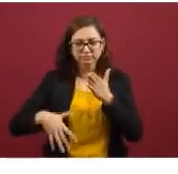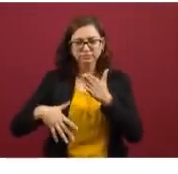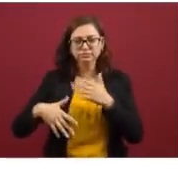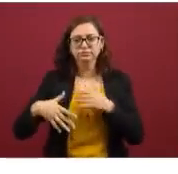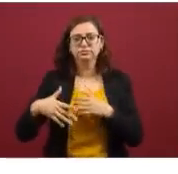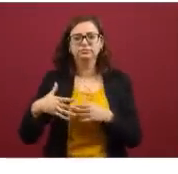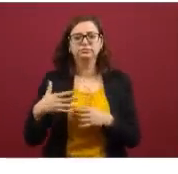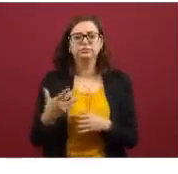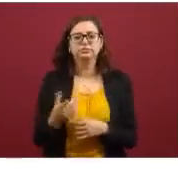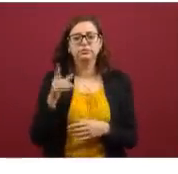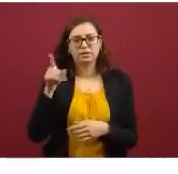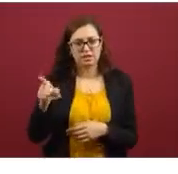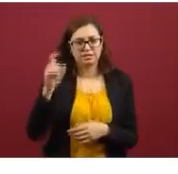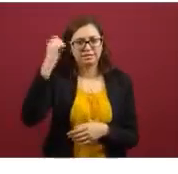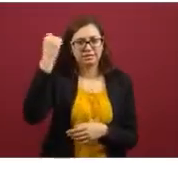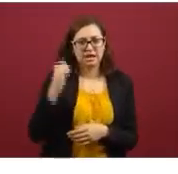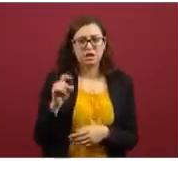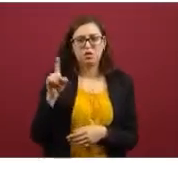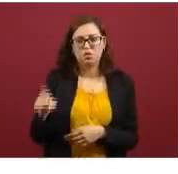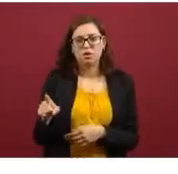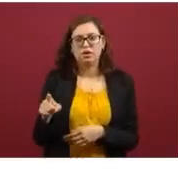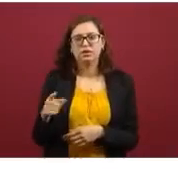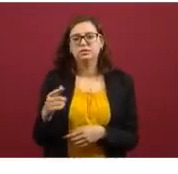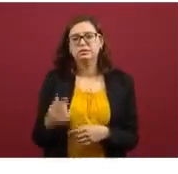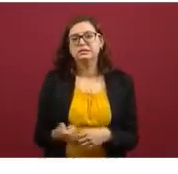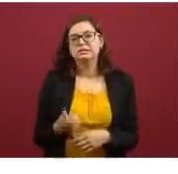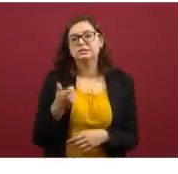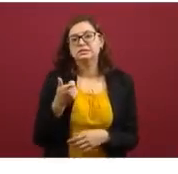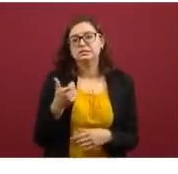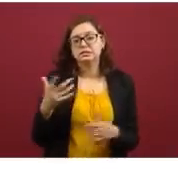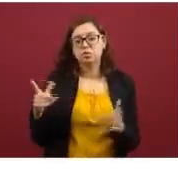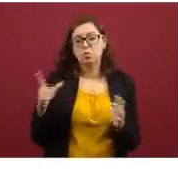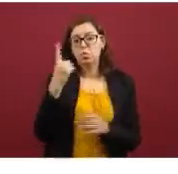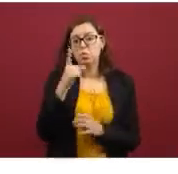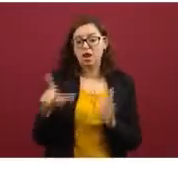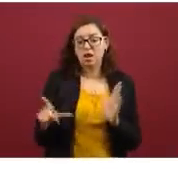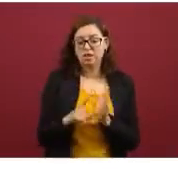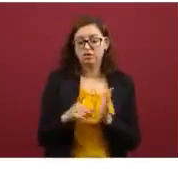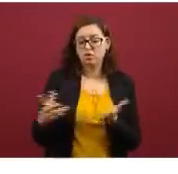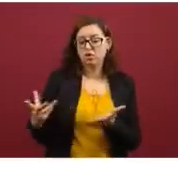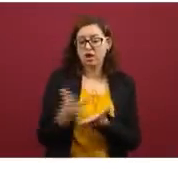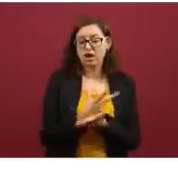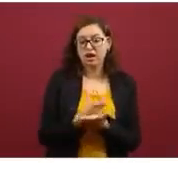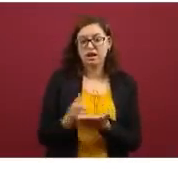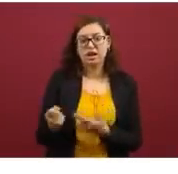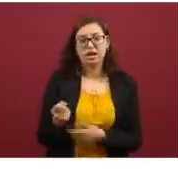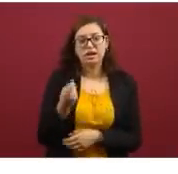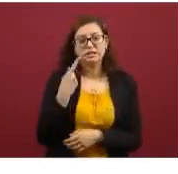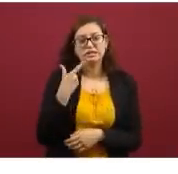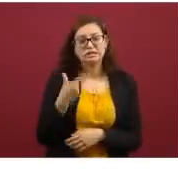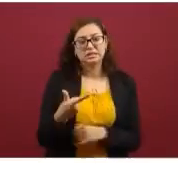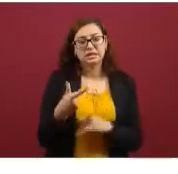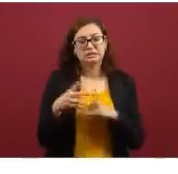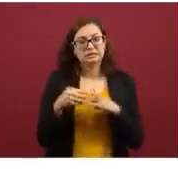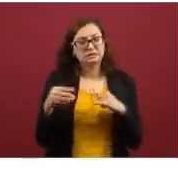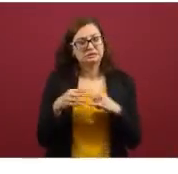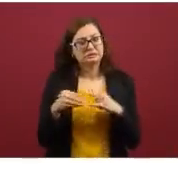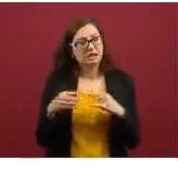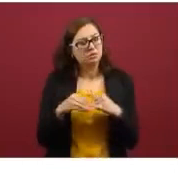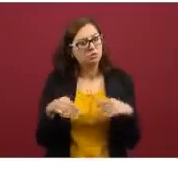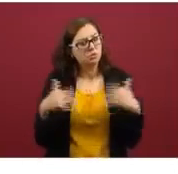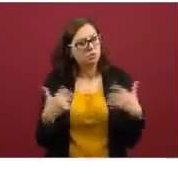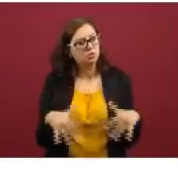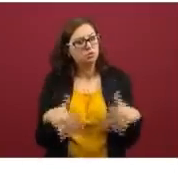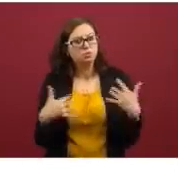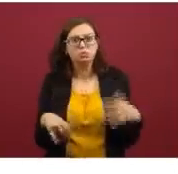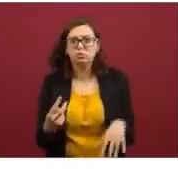de Culiacán, Sinaloa, le gana 7 centavos al litro, como que no puede pagar ni la luz de